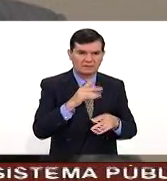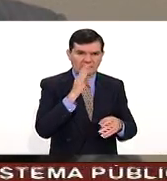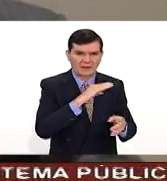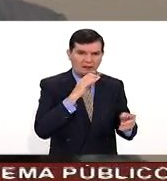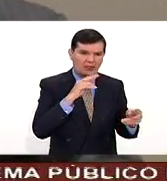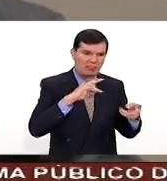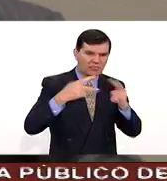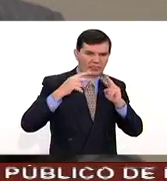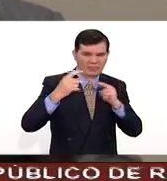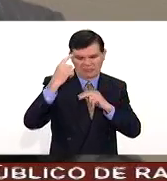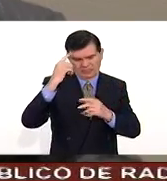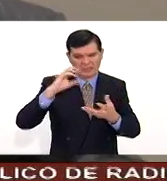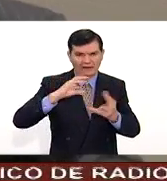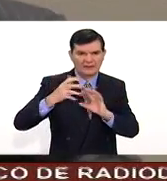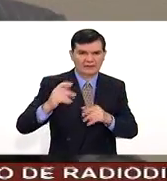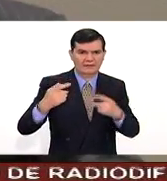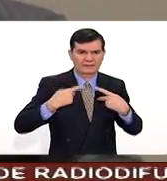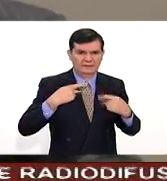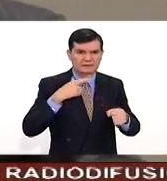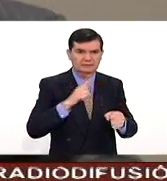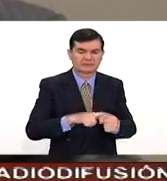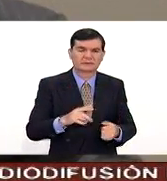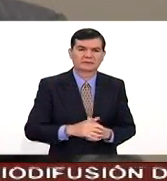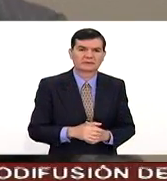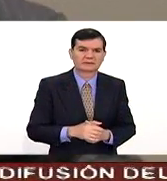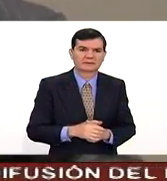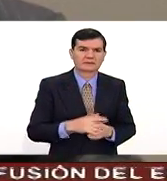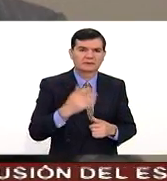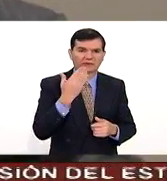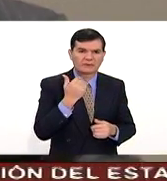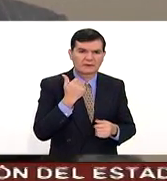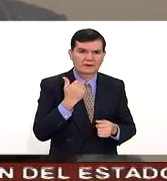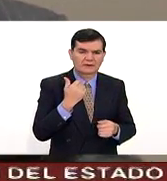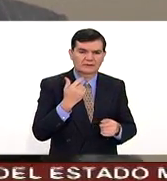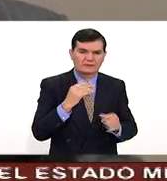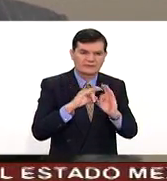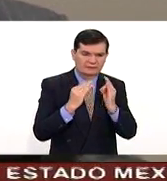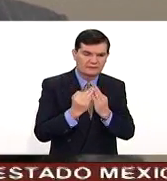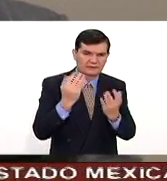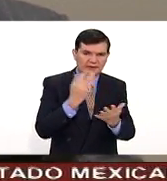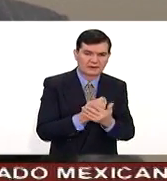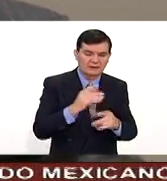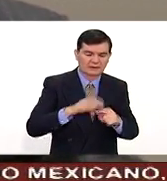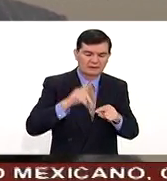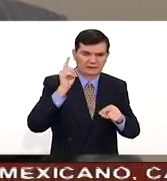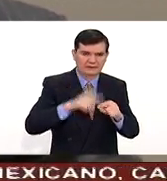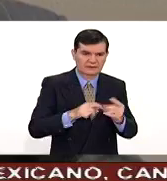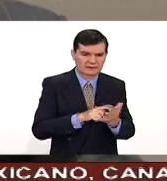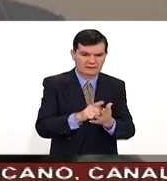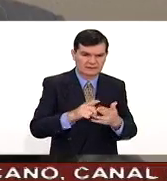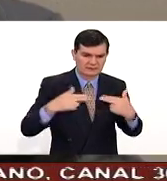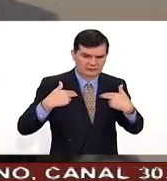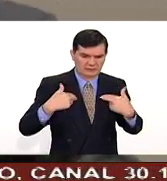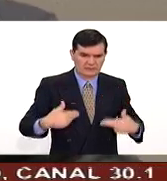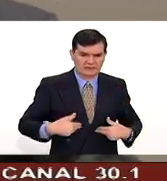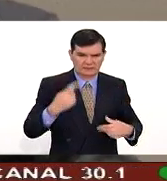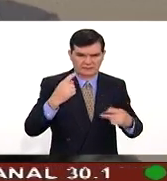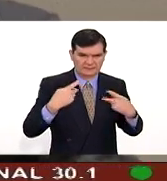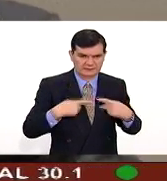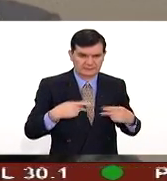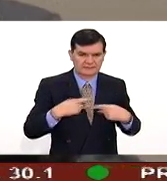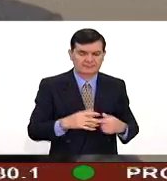animadversiones políticas y personales, no tuvo reparo en violar los derechos humanos de una